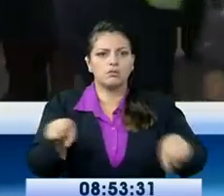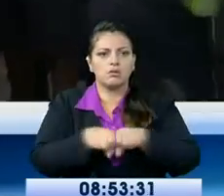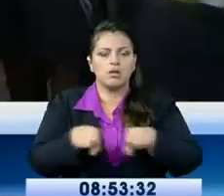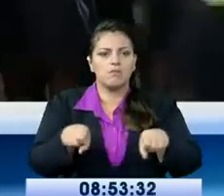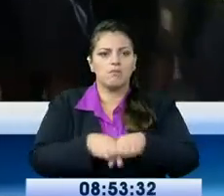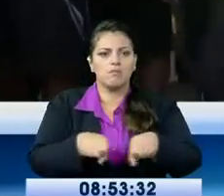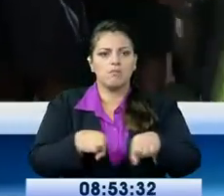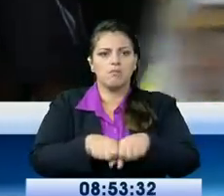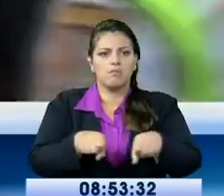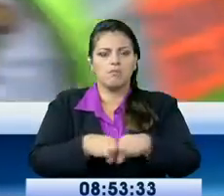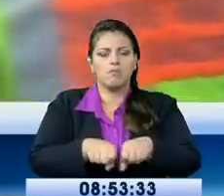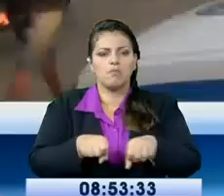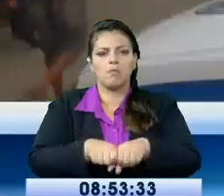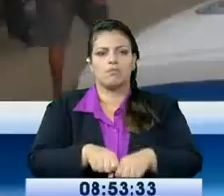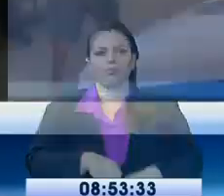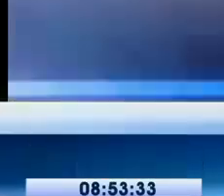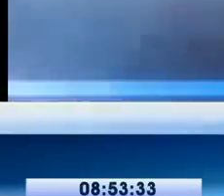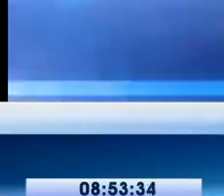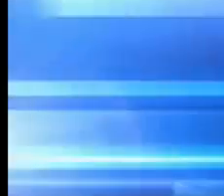informó Darwin Villao.